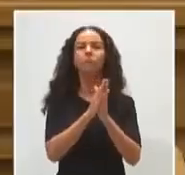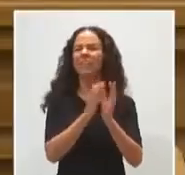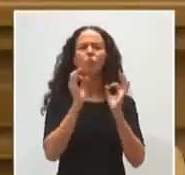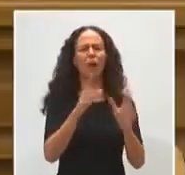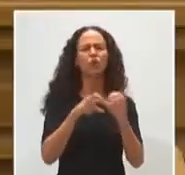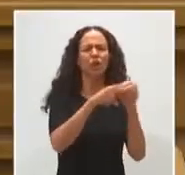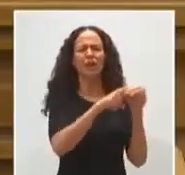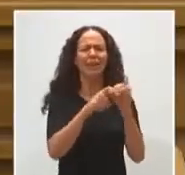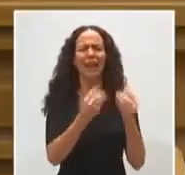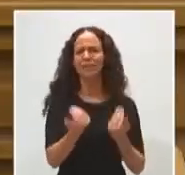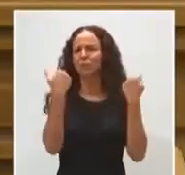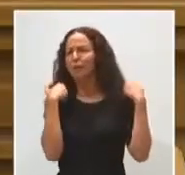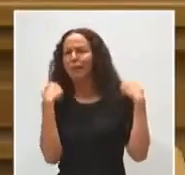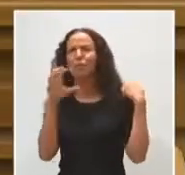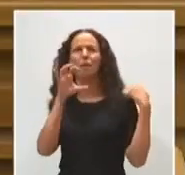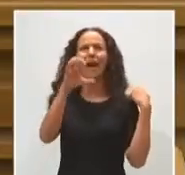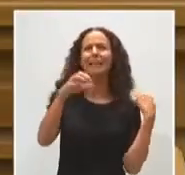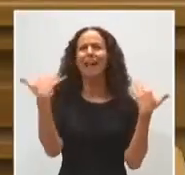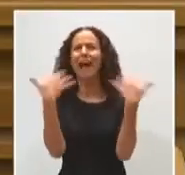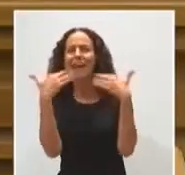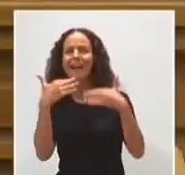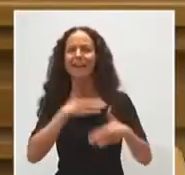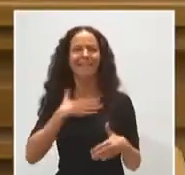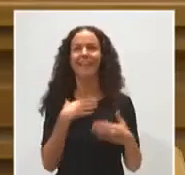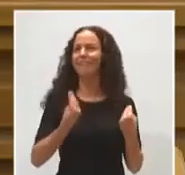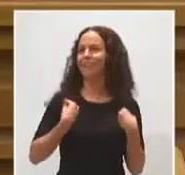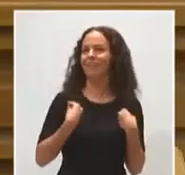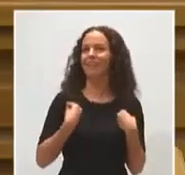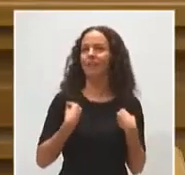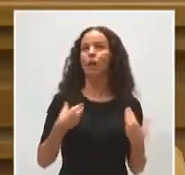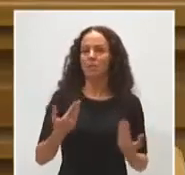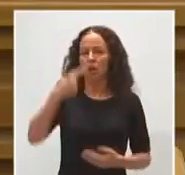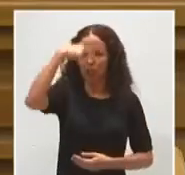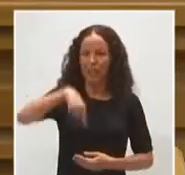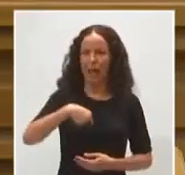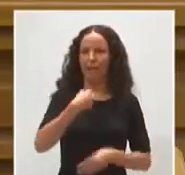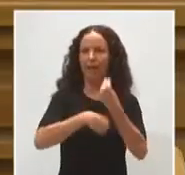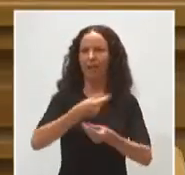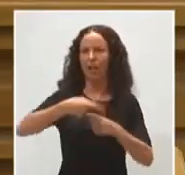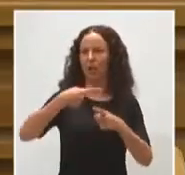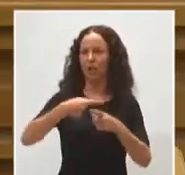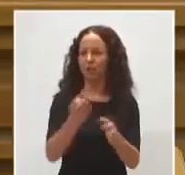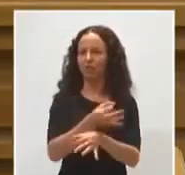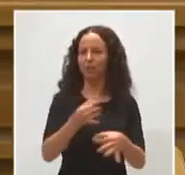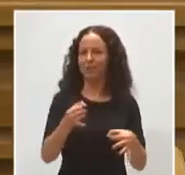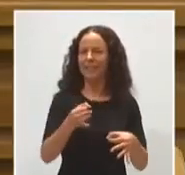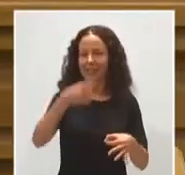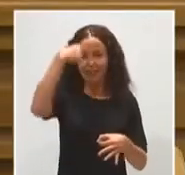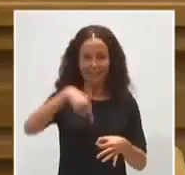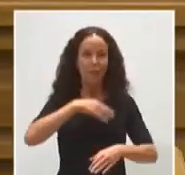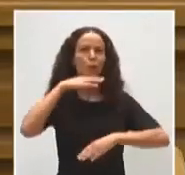la responsabilidad de un país alegre que quiere vivir pero que sabe hacer las cosas realmente y que sabe cumplir